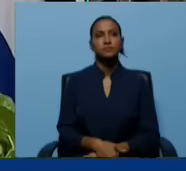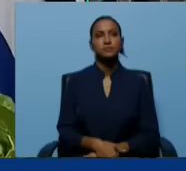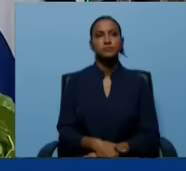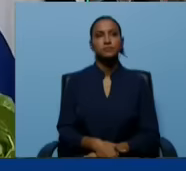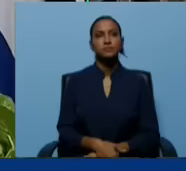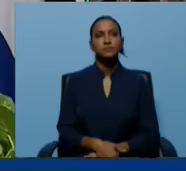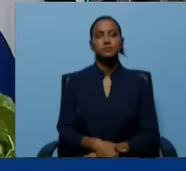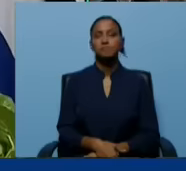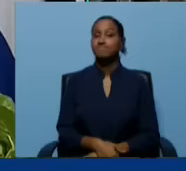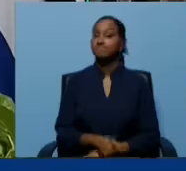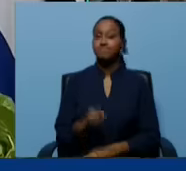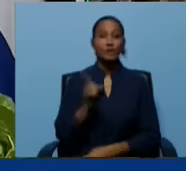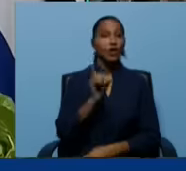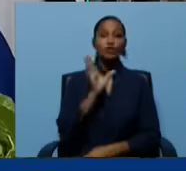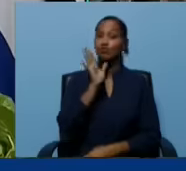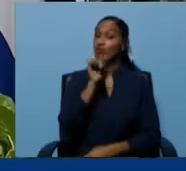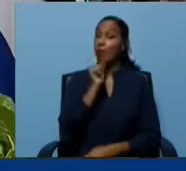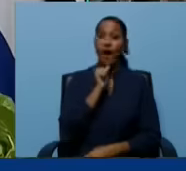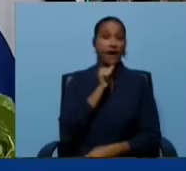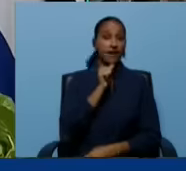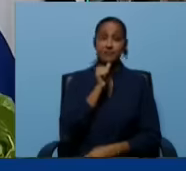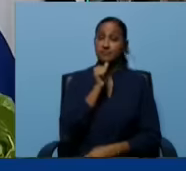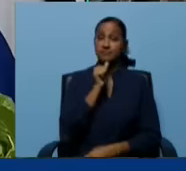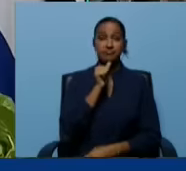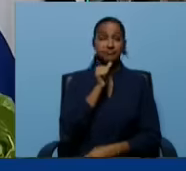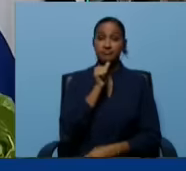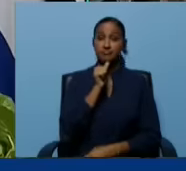No existe la democracia